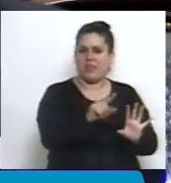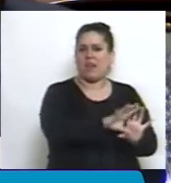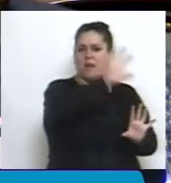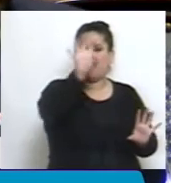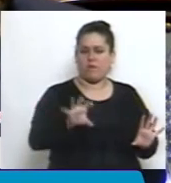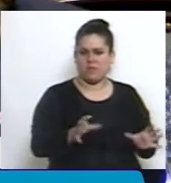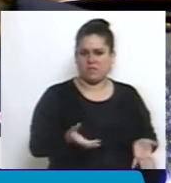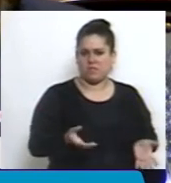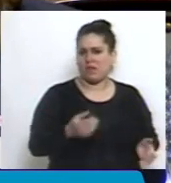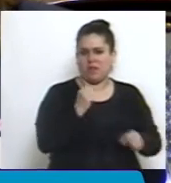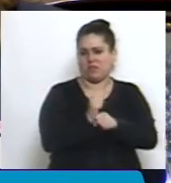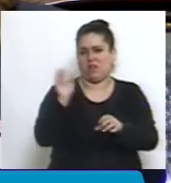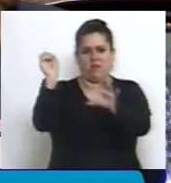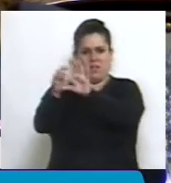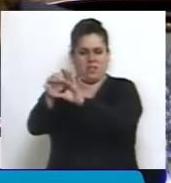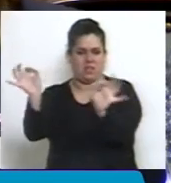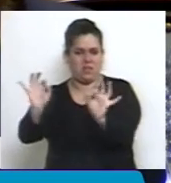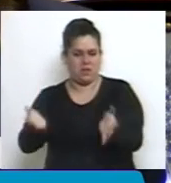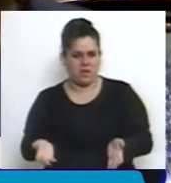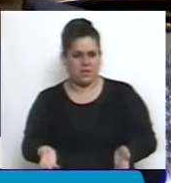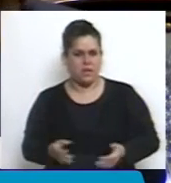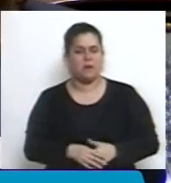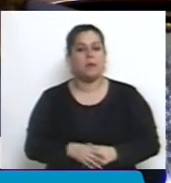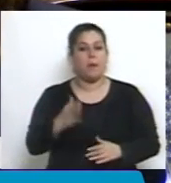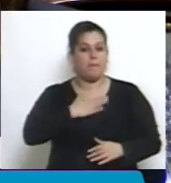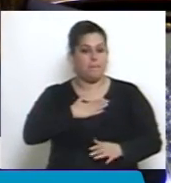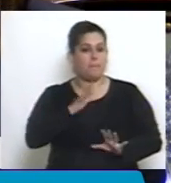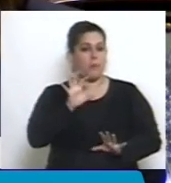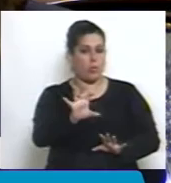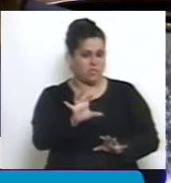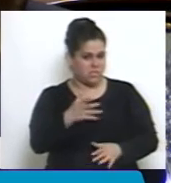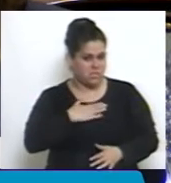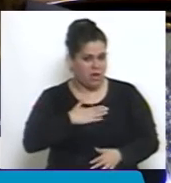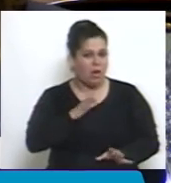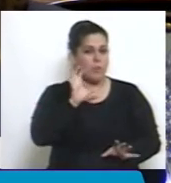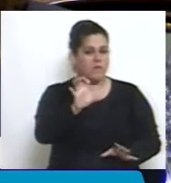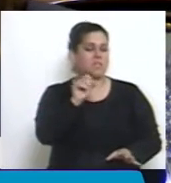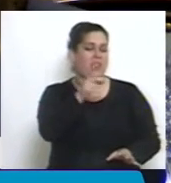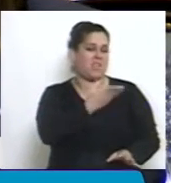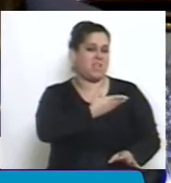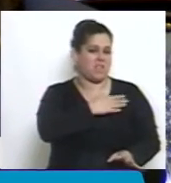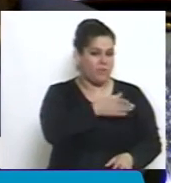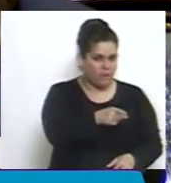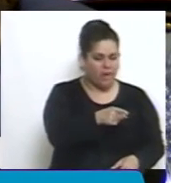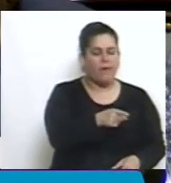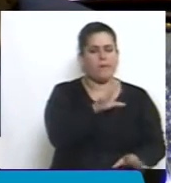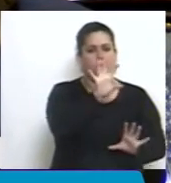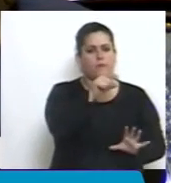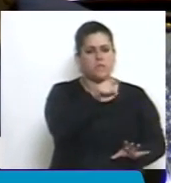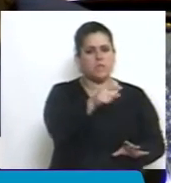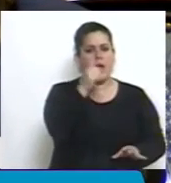no transferidos hasta la fecha. Mi provincia, la provincia de Santa Fe, suscribió